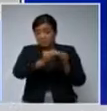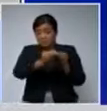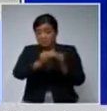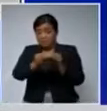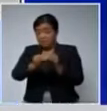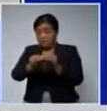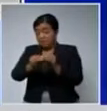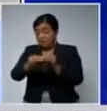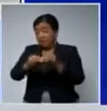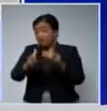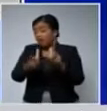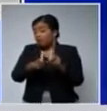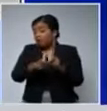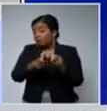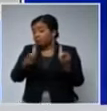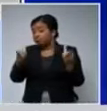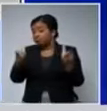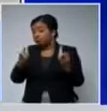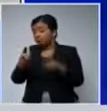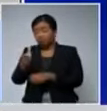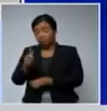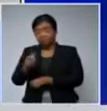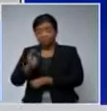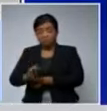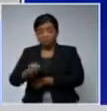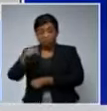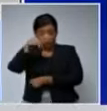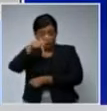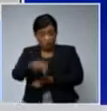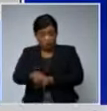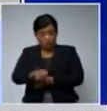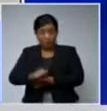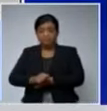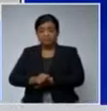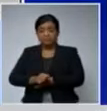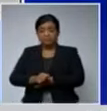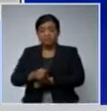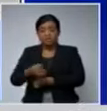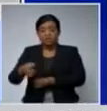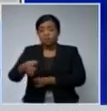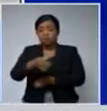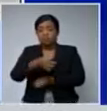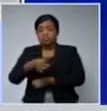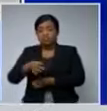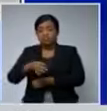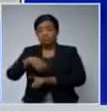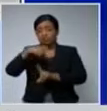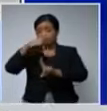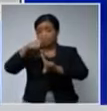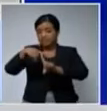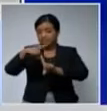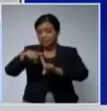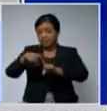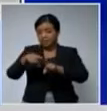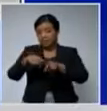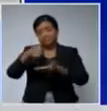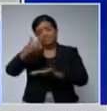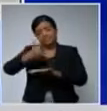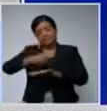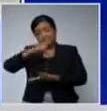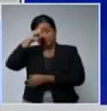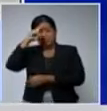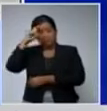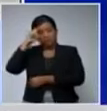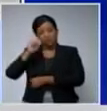mayor en el día, pues están los municipios Trinidad y Santi Espíritu. Le sigue